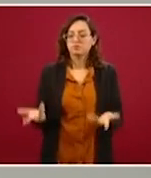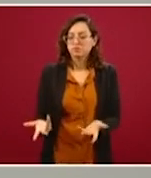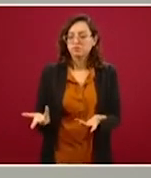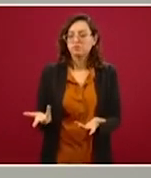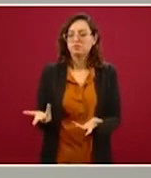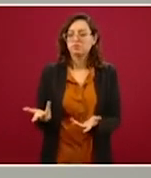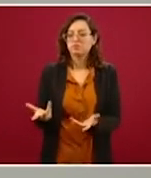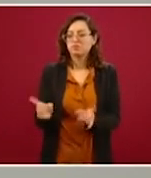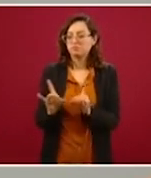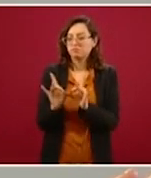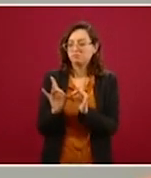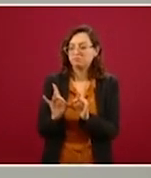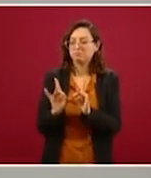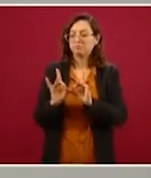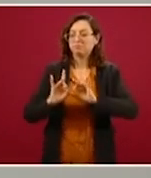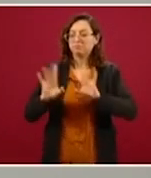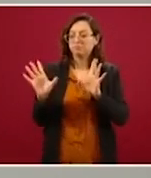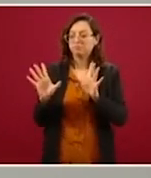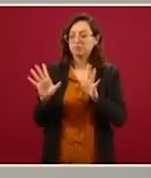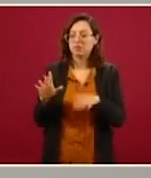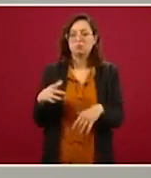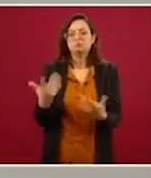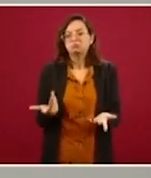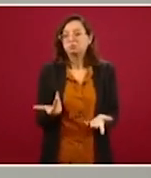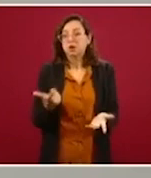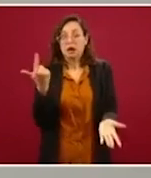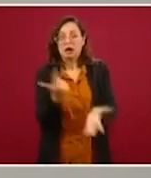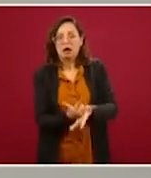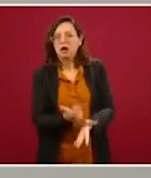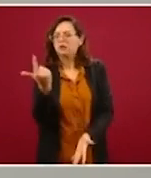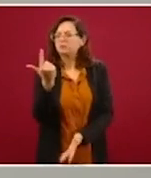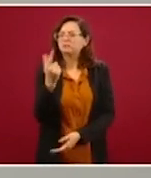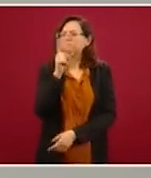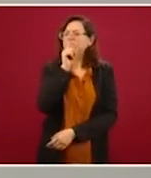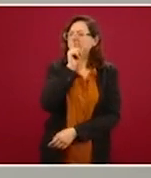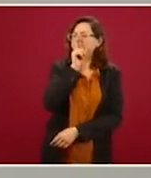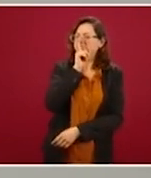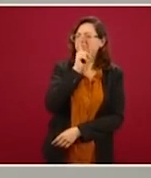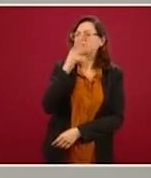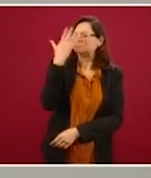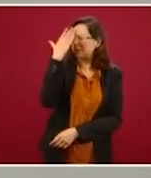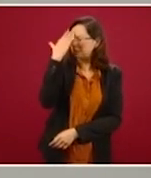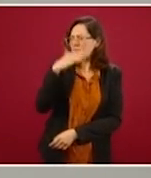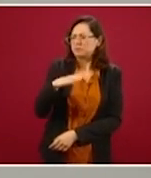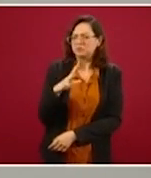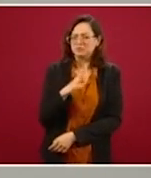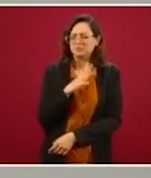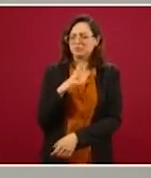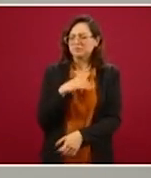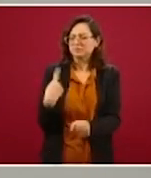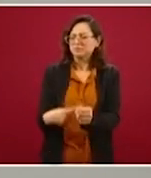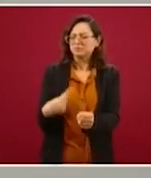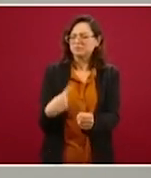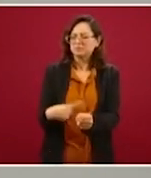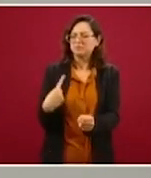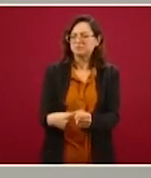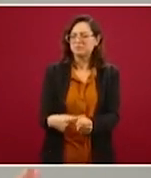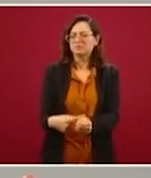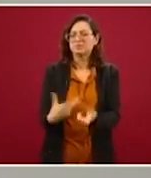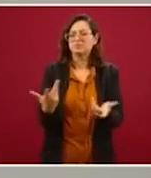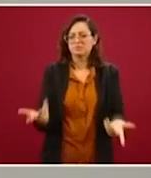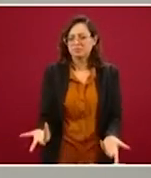acompañamiento en situaciones que no es de gravedad, es una situación anunciada, es una situación que llama a